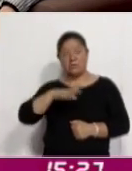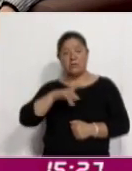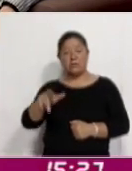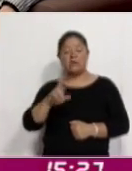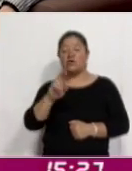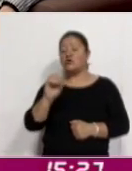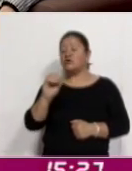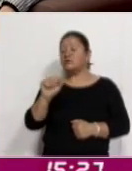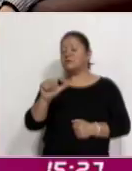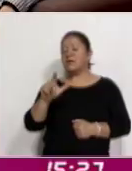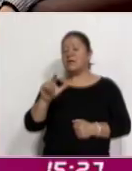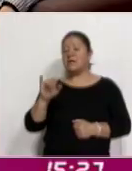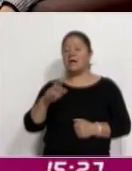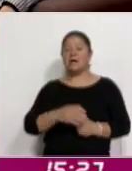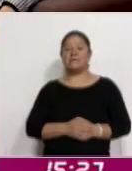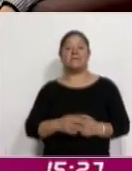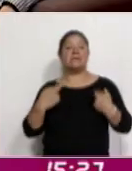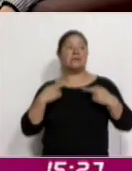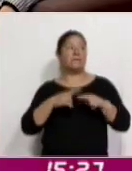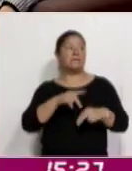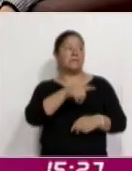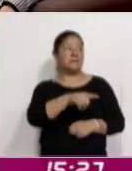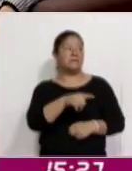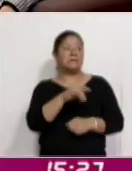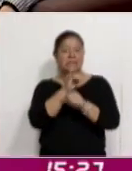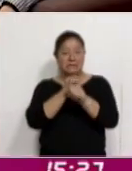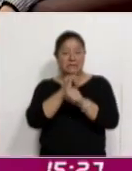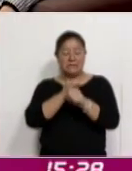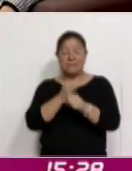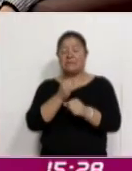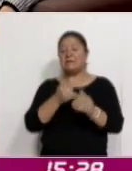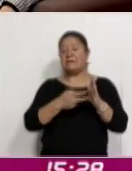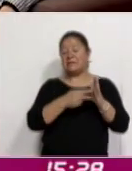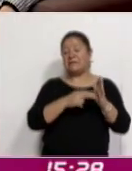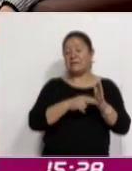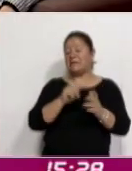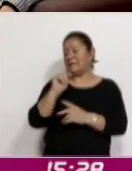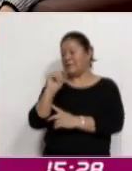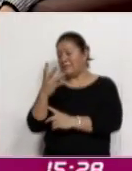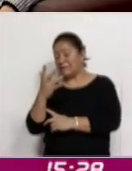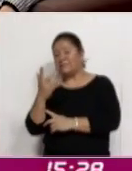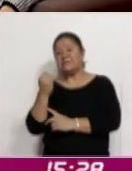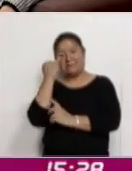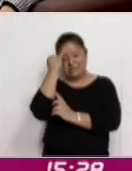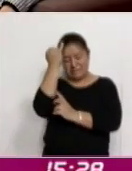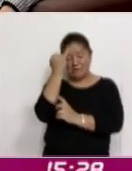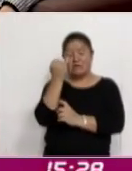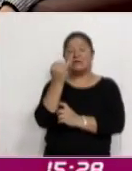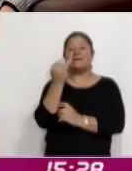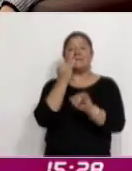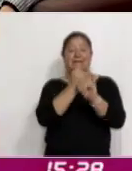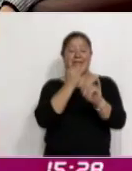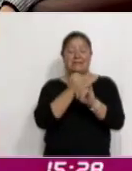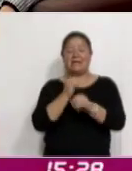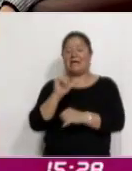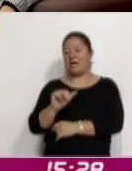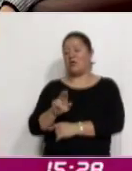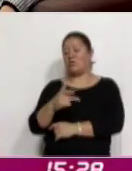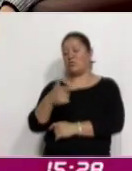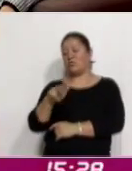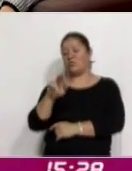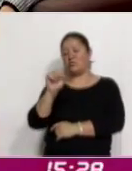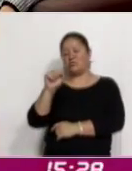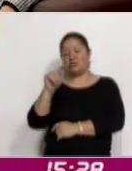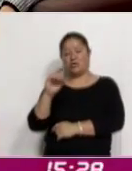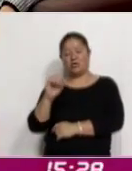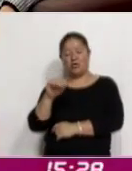gracias. Gracias por la invitación. Y al profesor investigador de la Ingeniería en Tecnologías de la Información e Innovación Digital, Augusto Meléndez Teodoro.